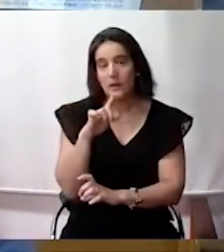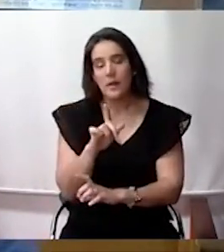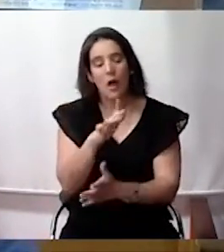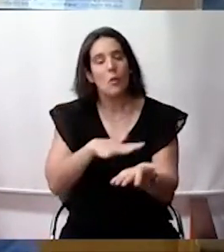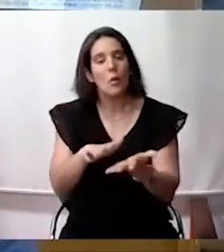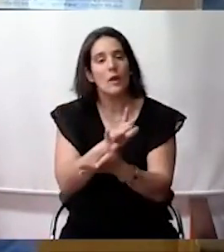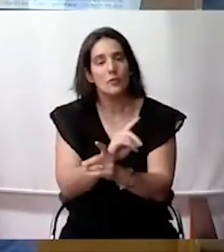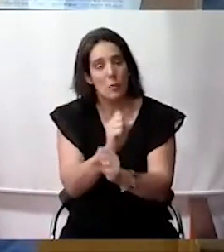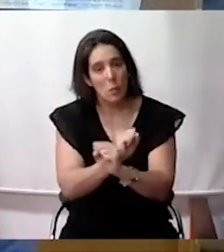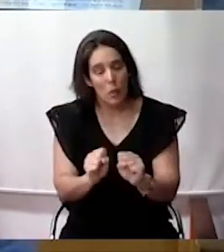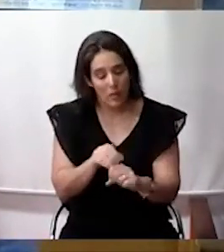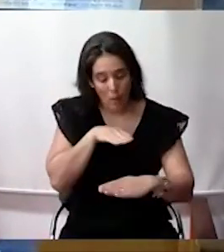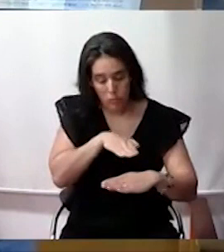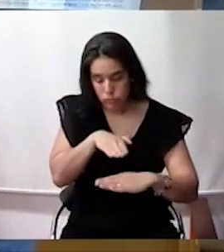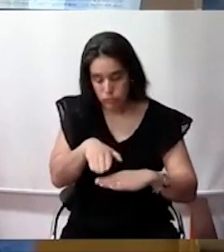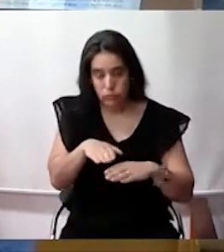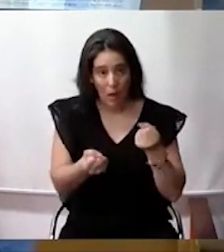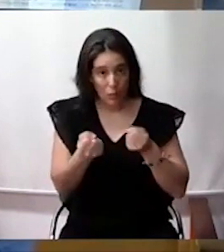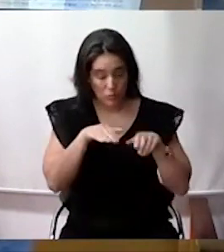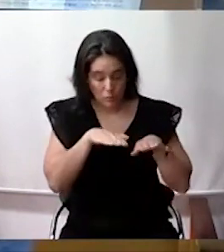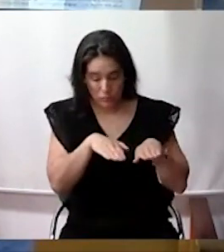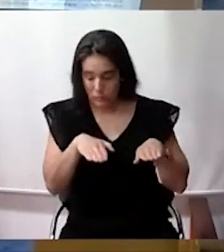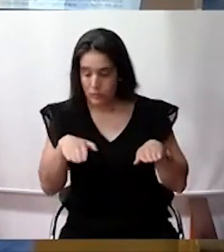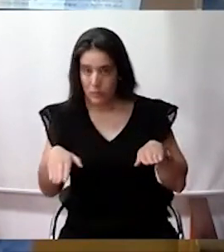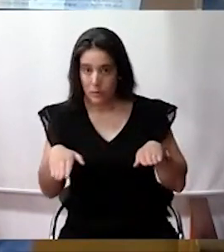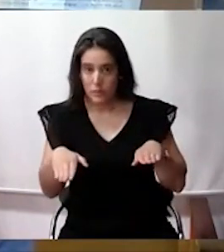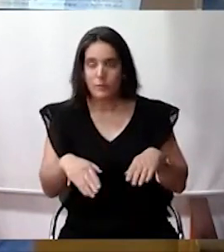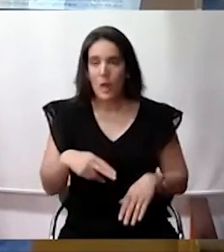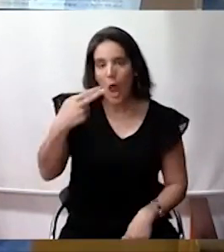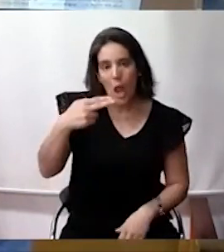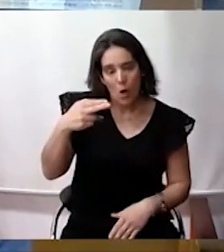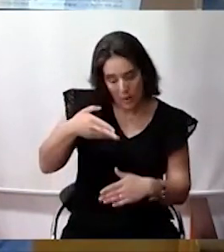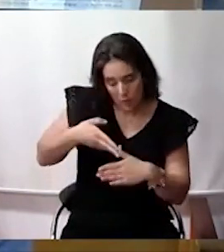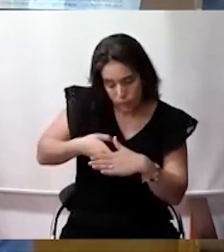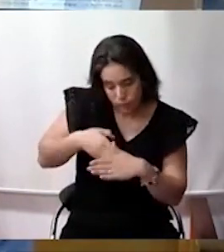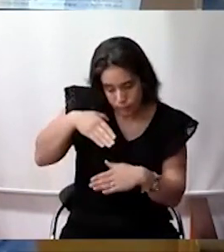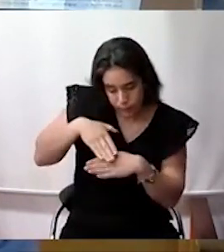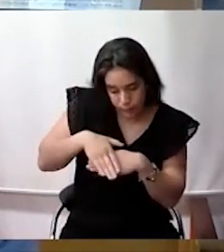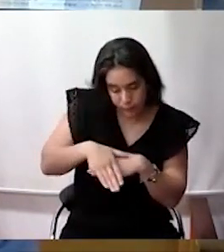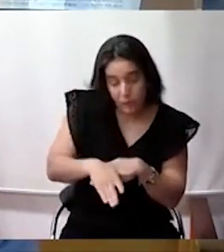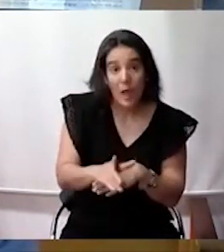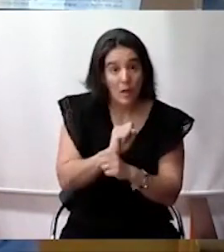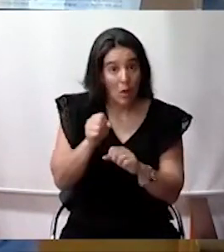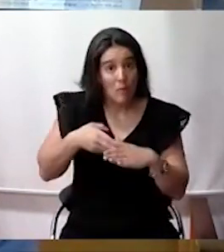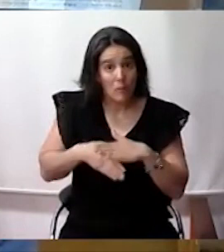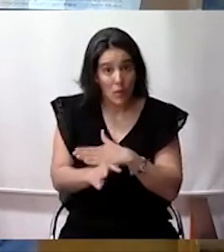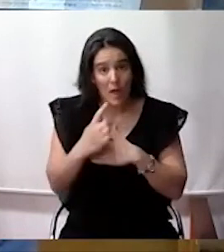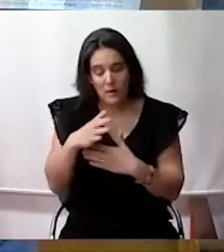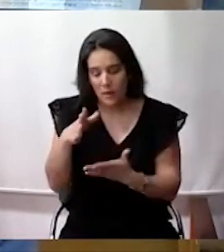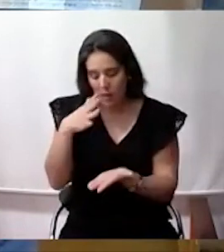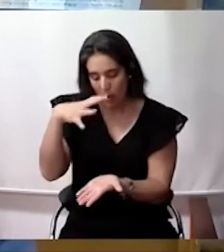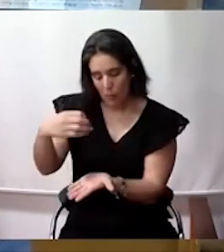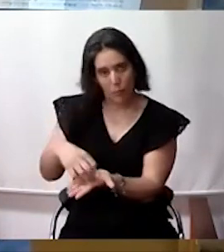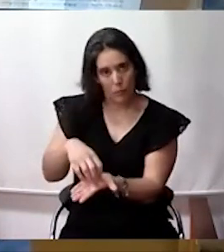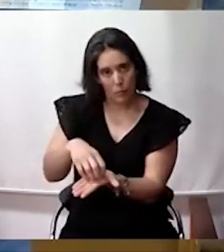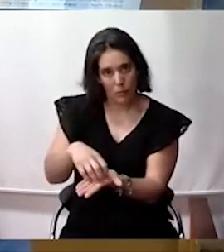destinados a estacionamientos de vehículos la única bajada accesible se encuentra en la zona del parador chico